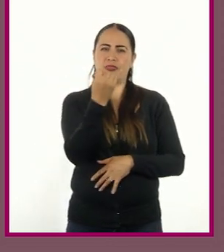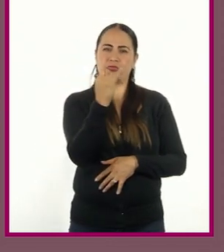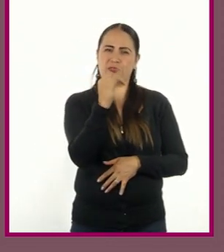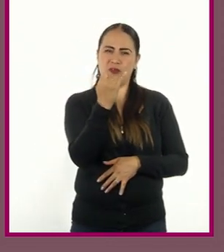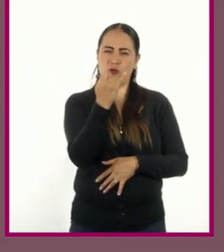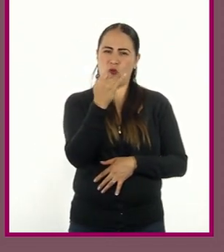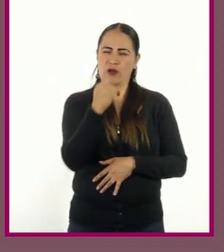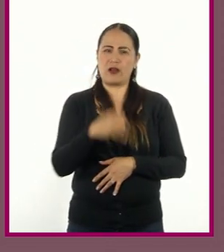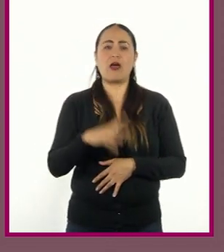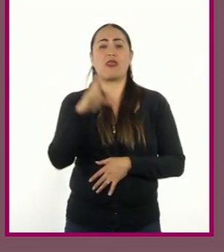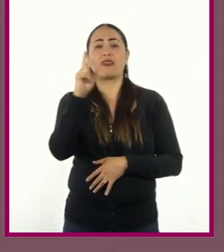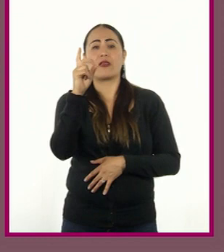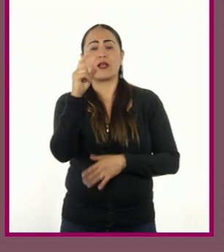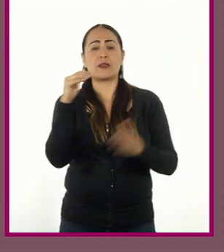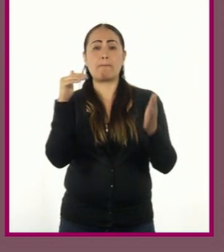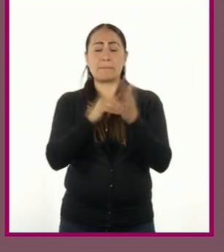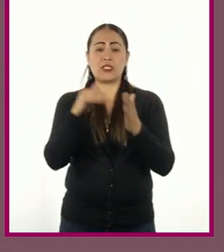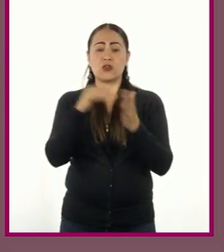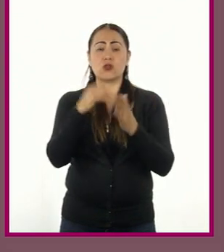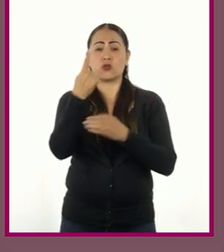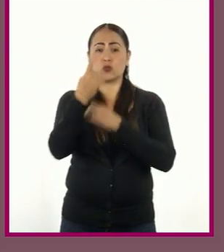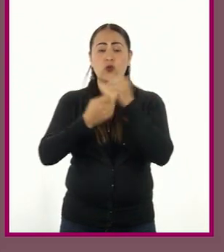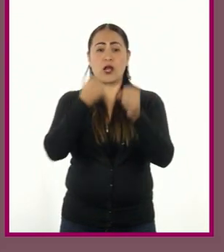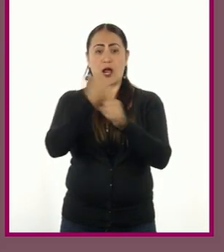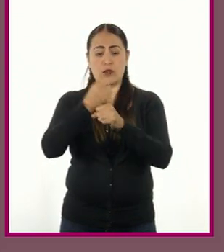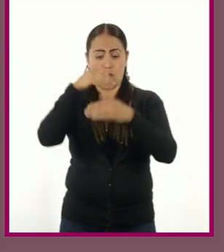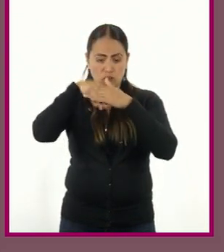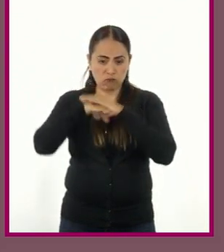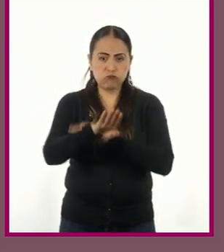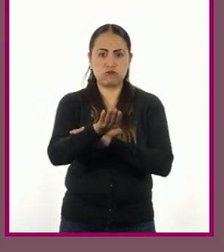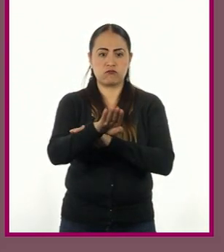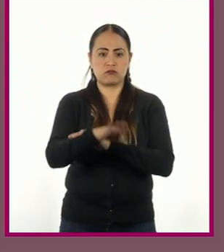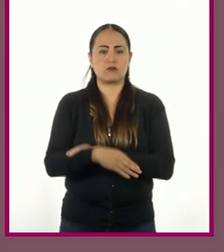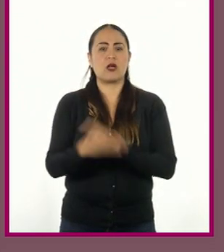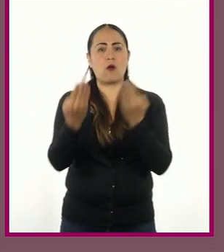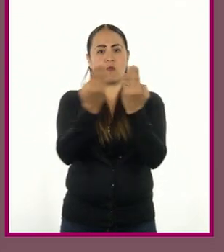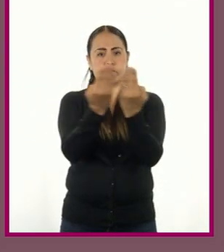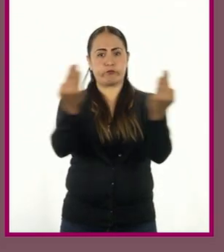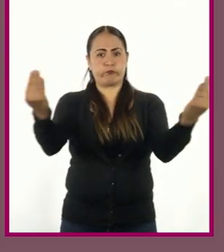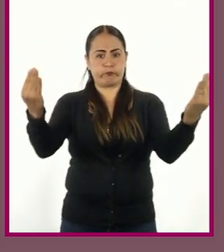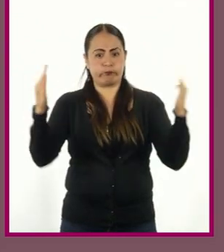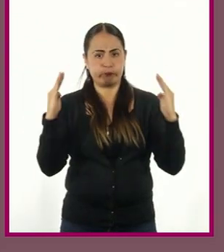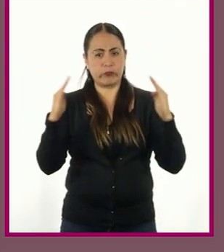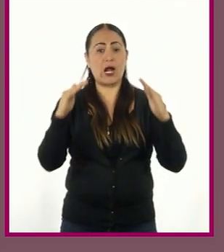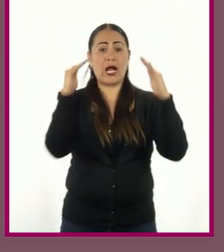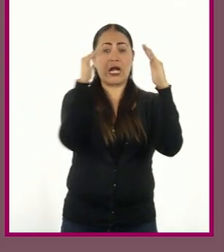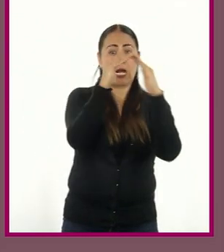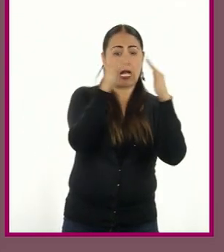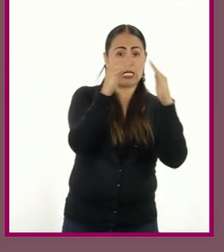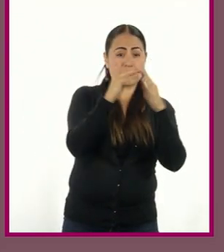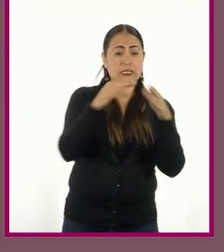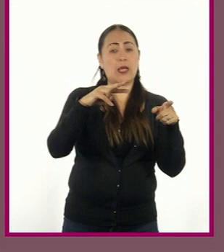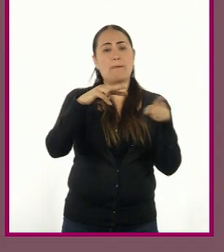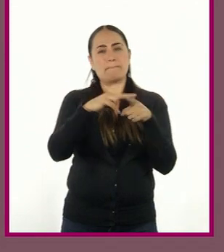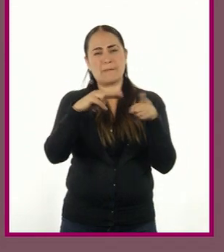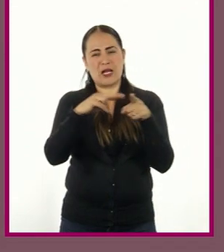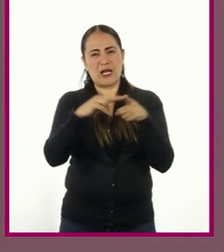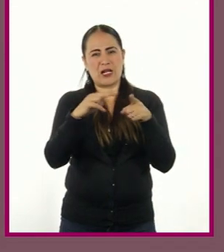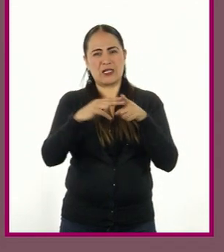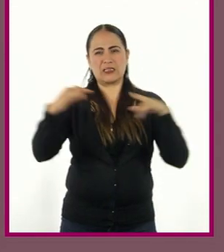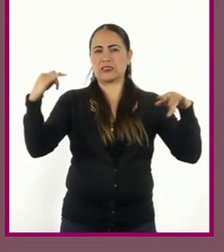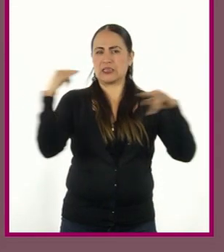30 millones de personas al año. Y aunque las vallas separan casas, parques y